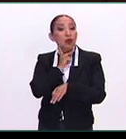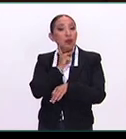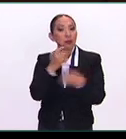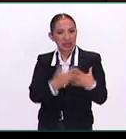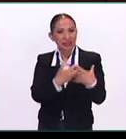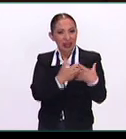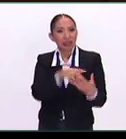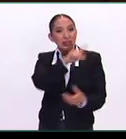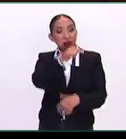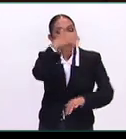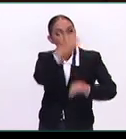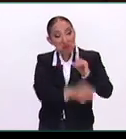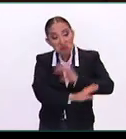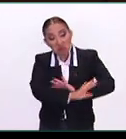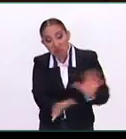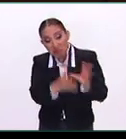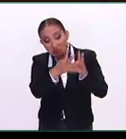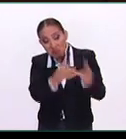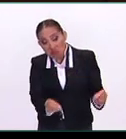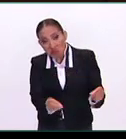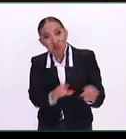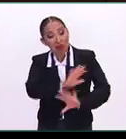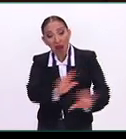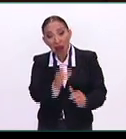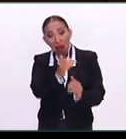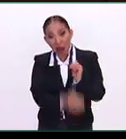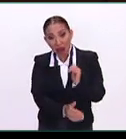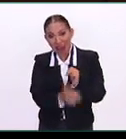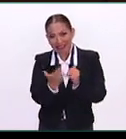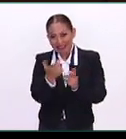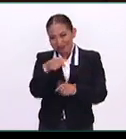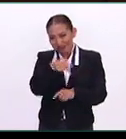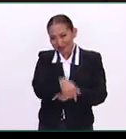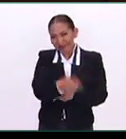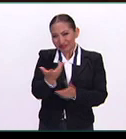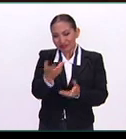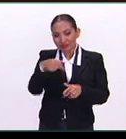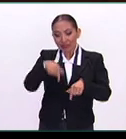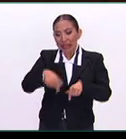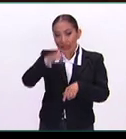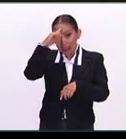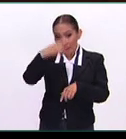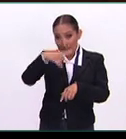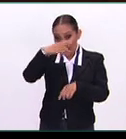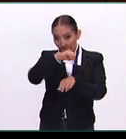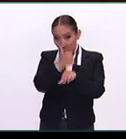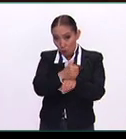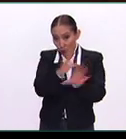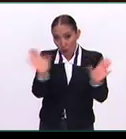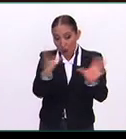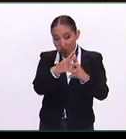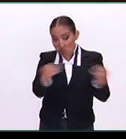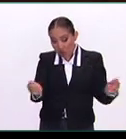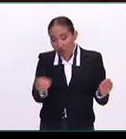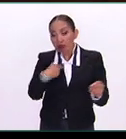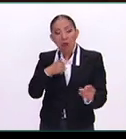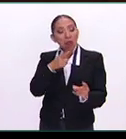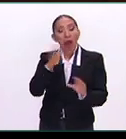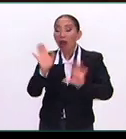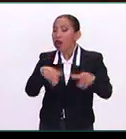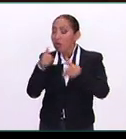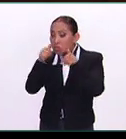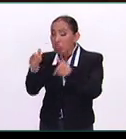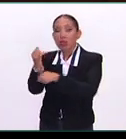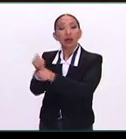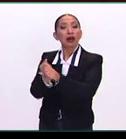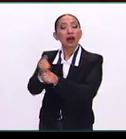cuando las compañías petroleras fueron disueltas en lo que concierne a su presencia en México, se dedicó a estudiar